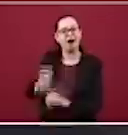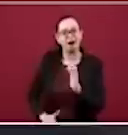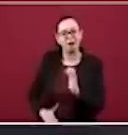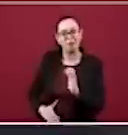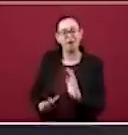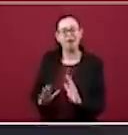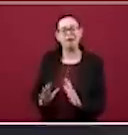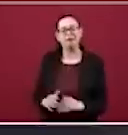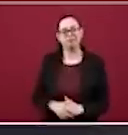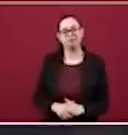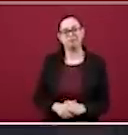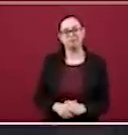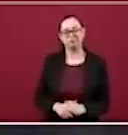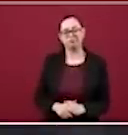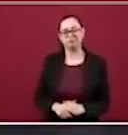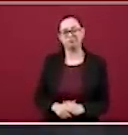tiempos de